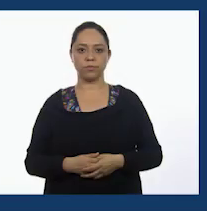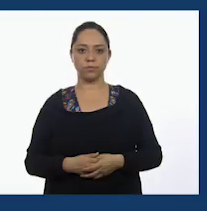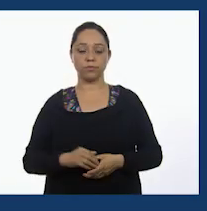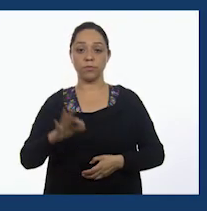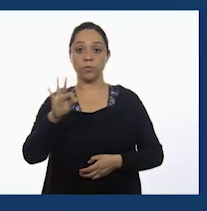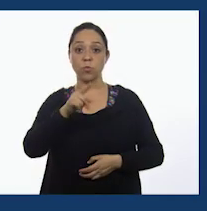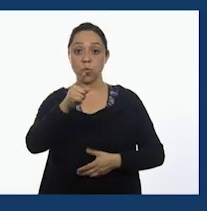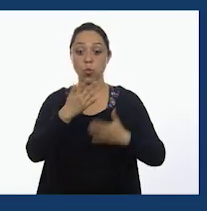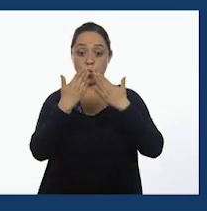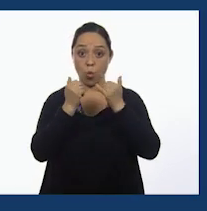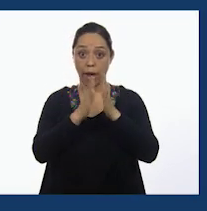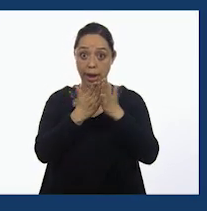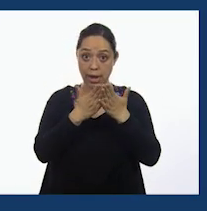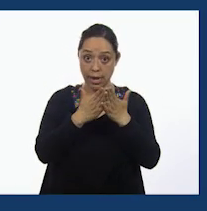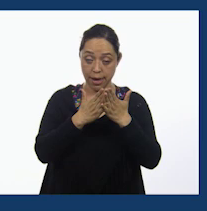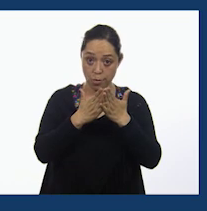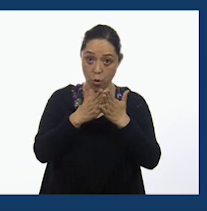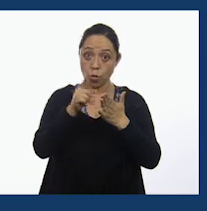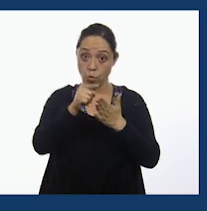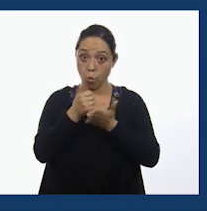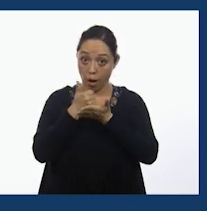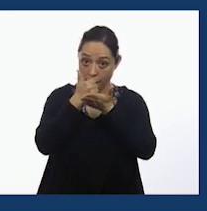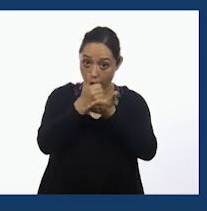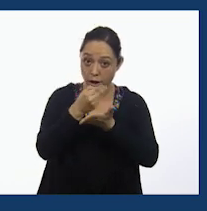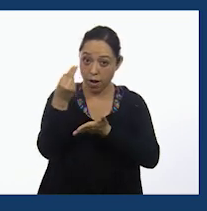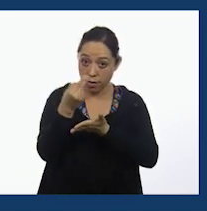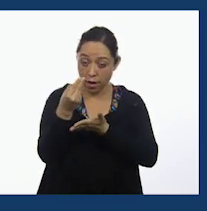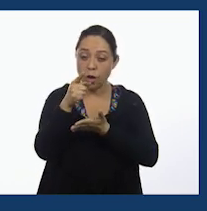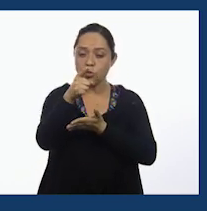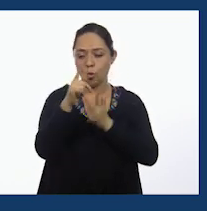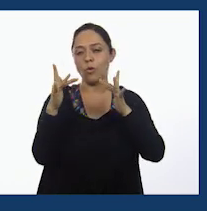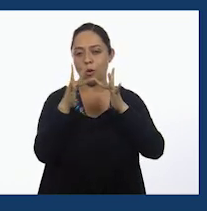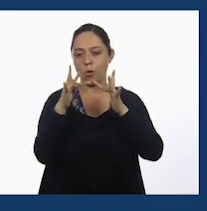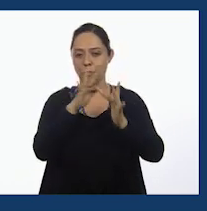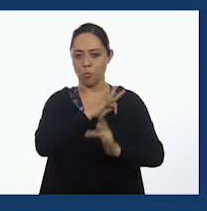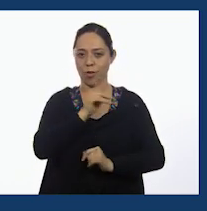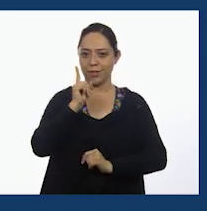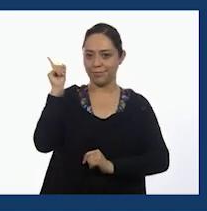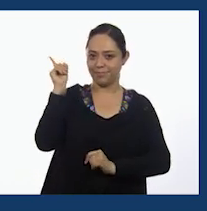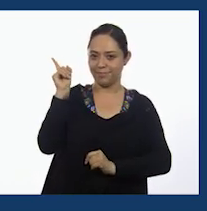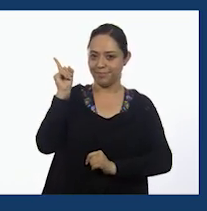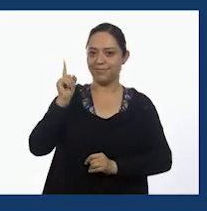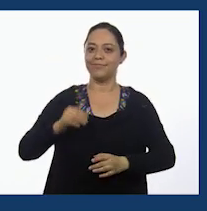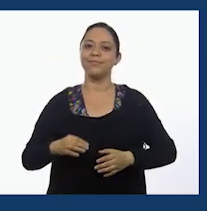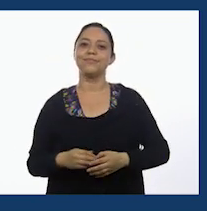Si no tienes el libro de texto o necesitas ayuda para responder las preguntas, contáctanos.